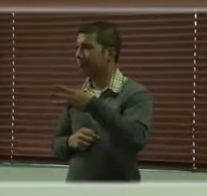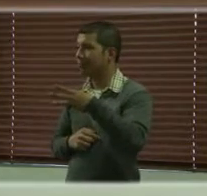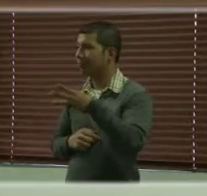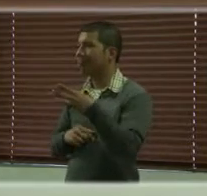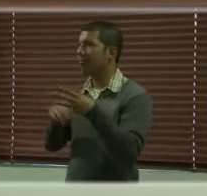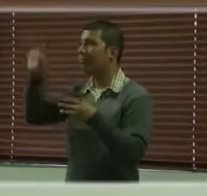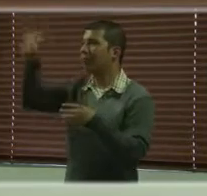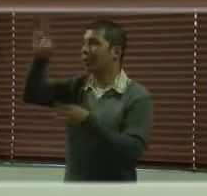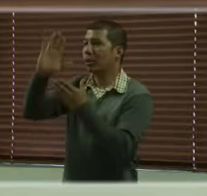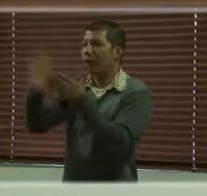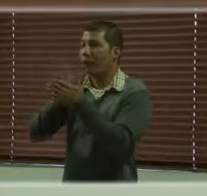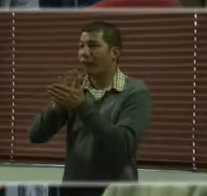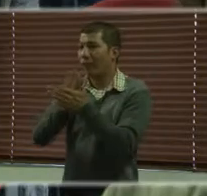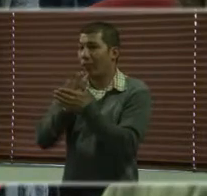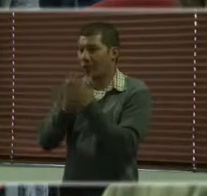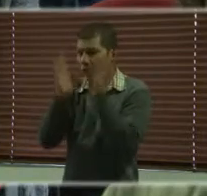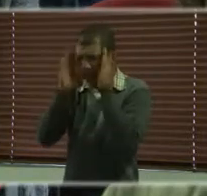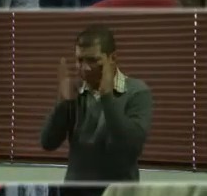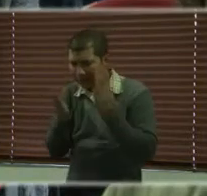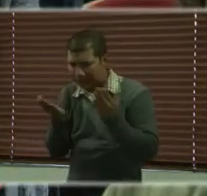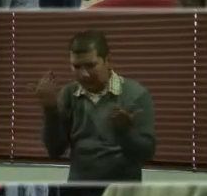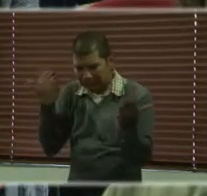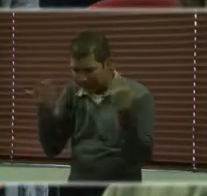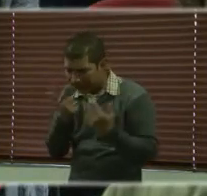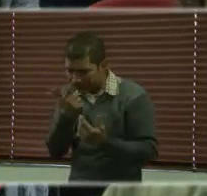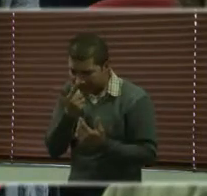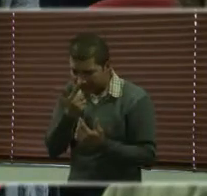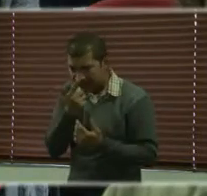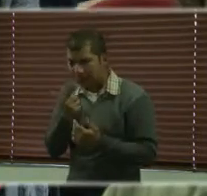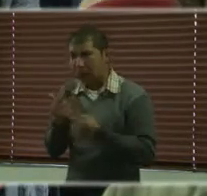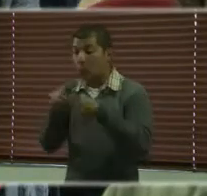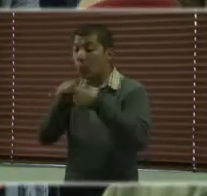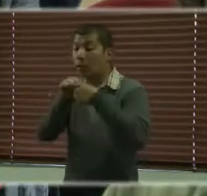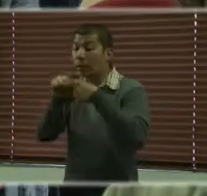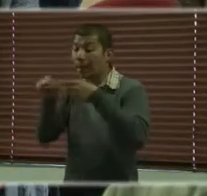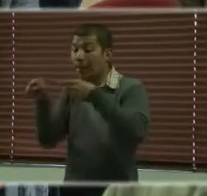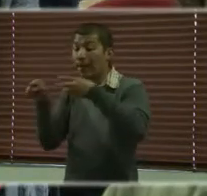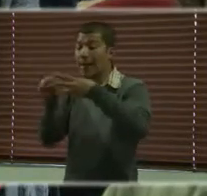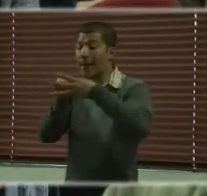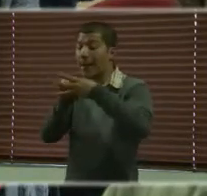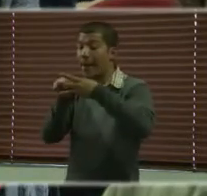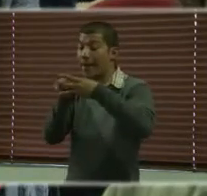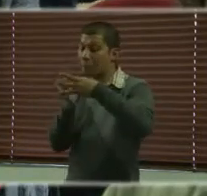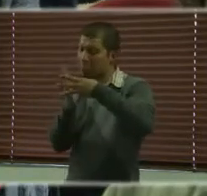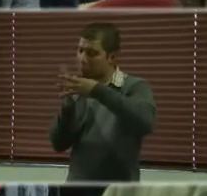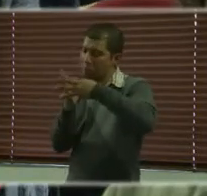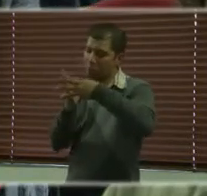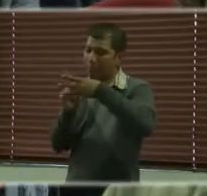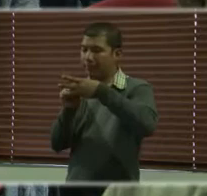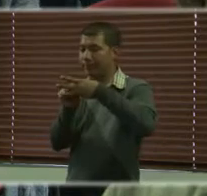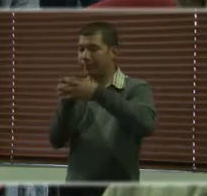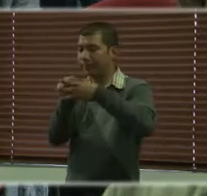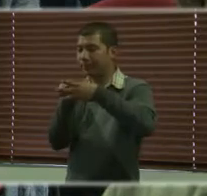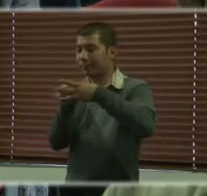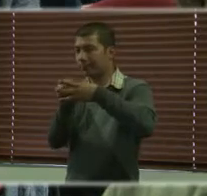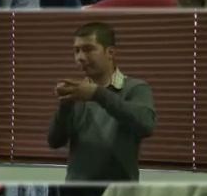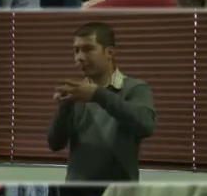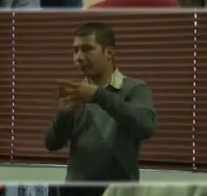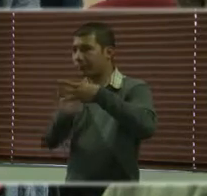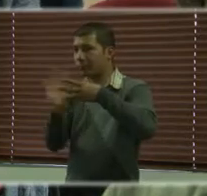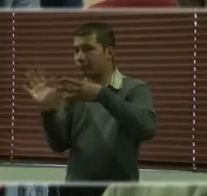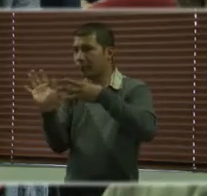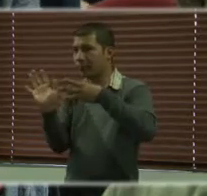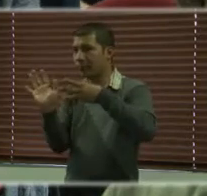entonces en en esa semana y media más o menos entre las jornadas